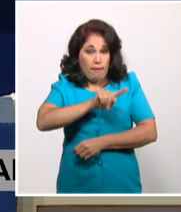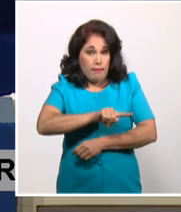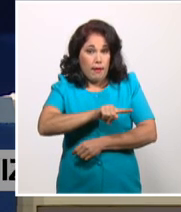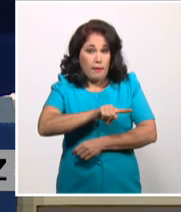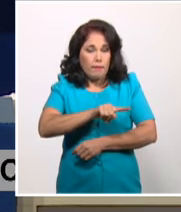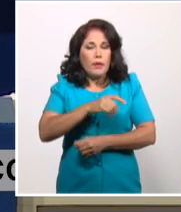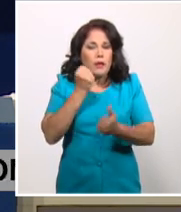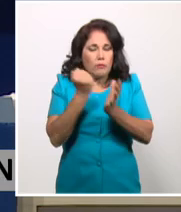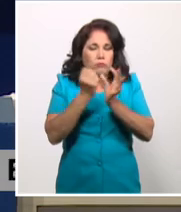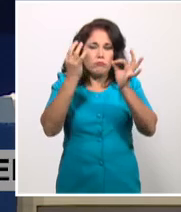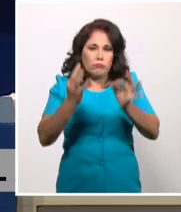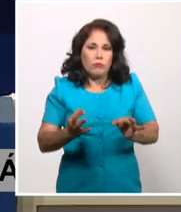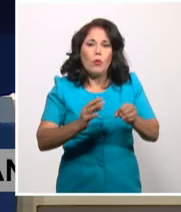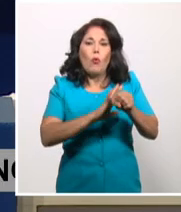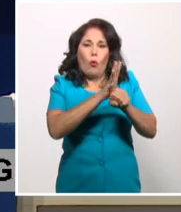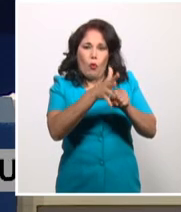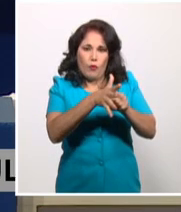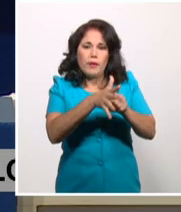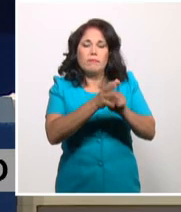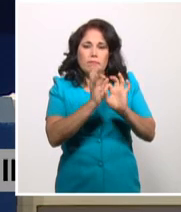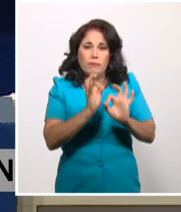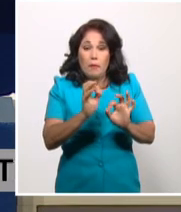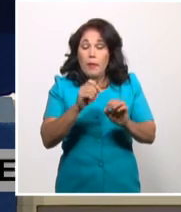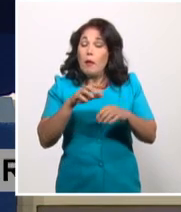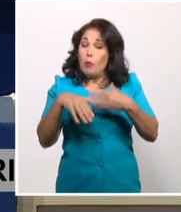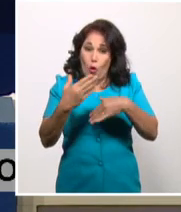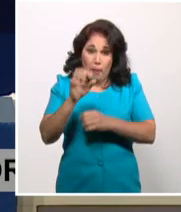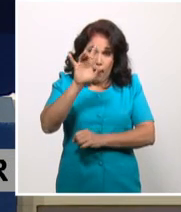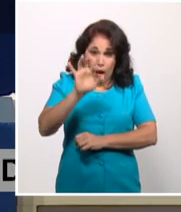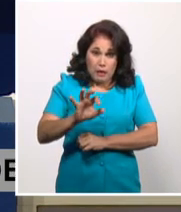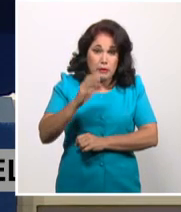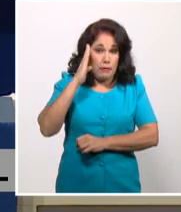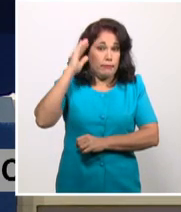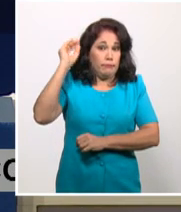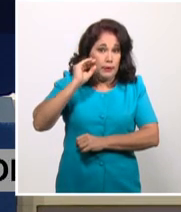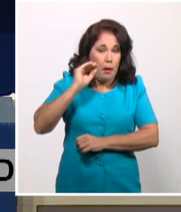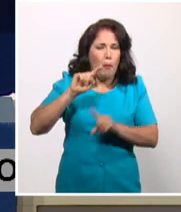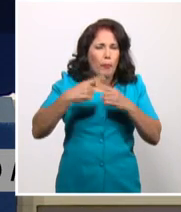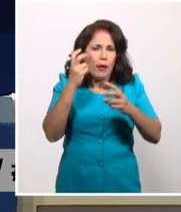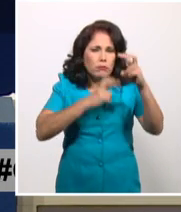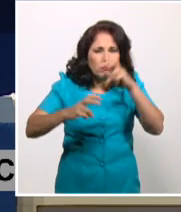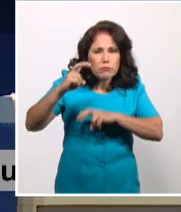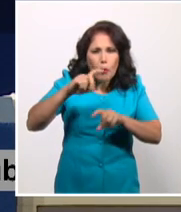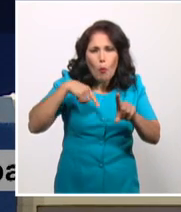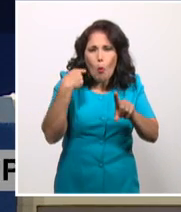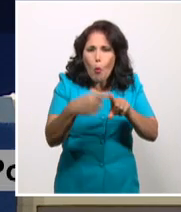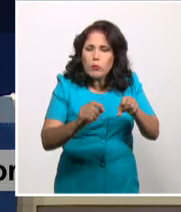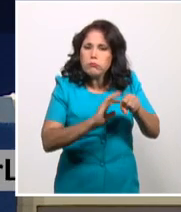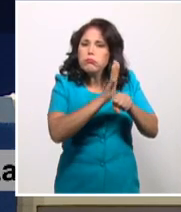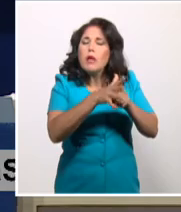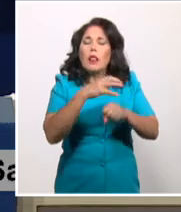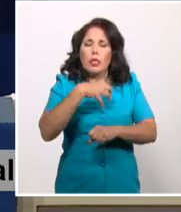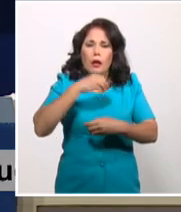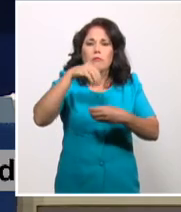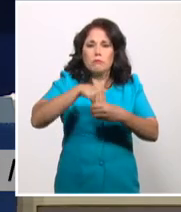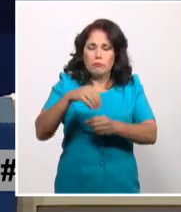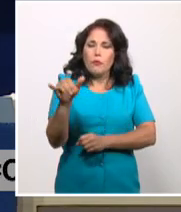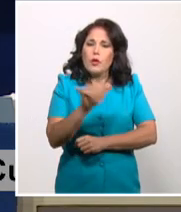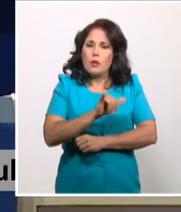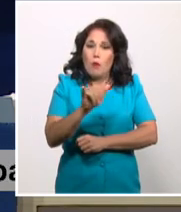se confirmó que tenía, además de su patología de base, el virus del SARS-CoV-2.